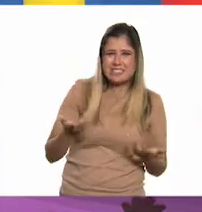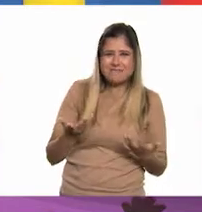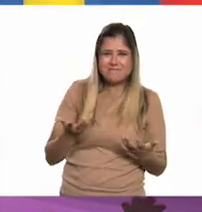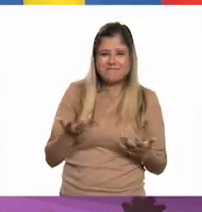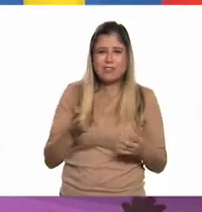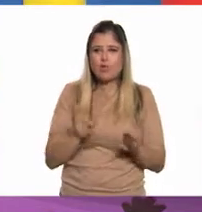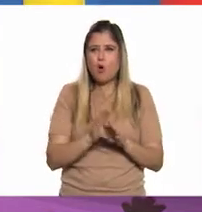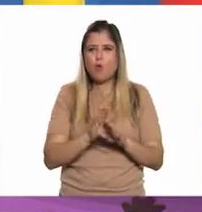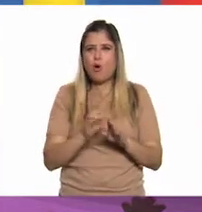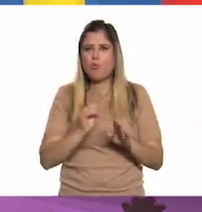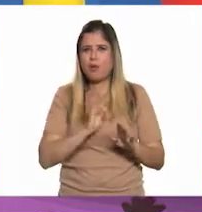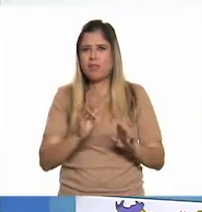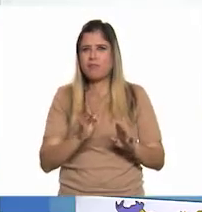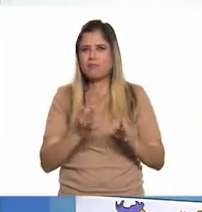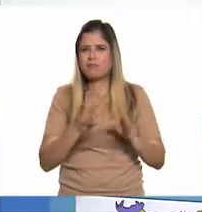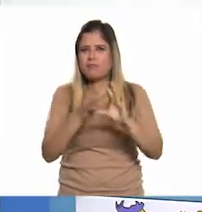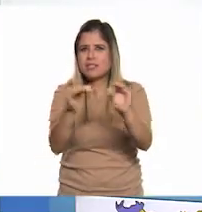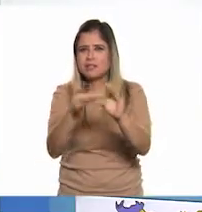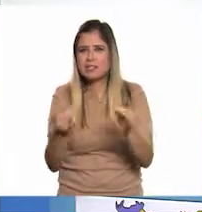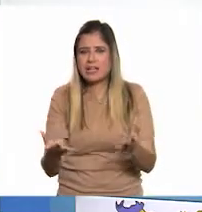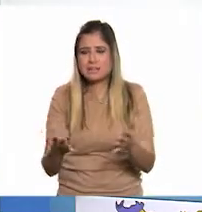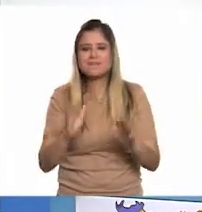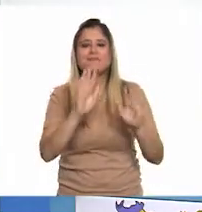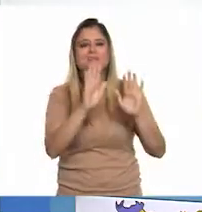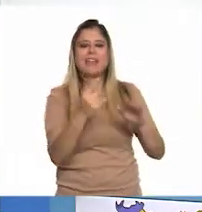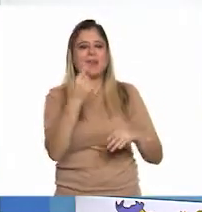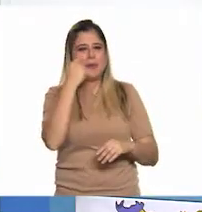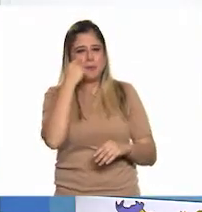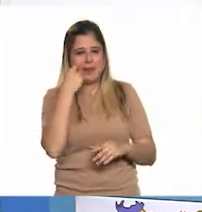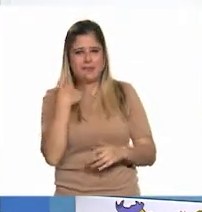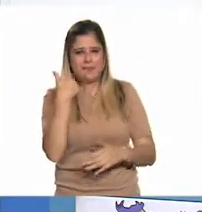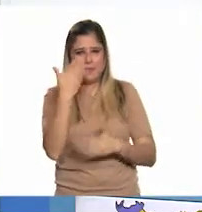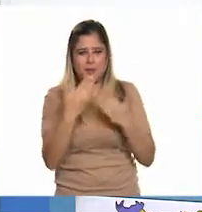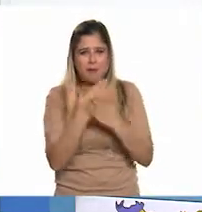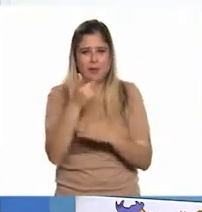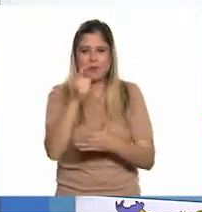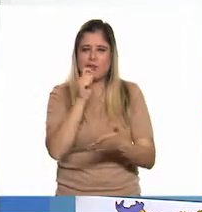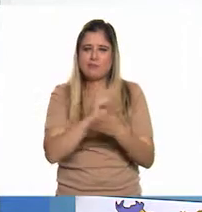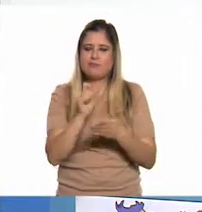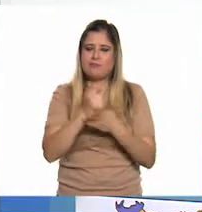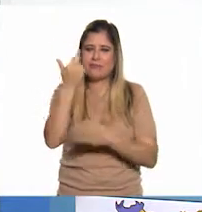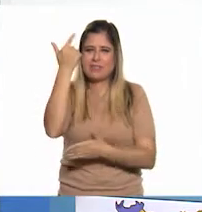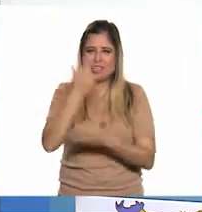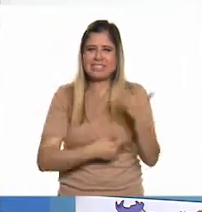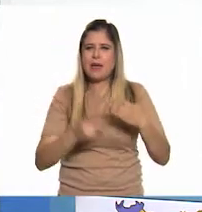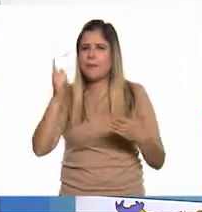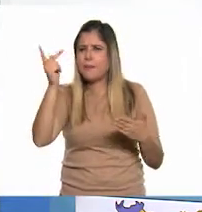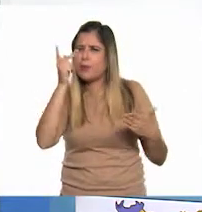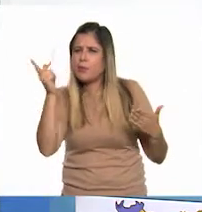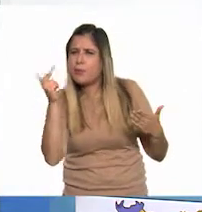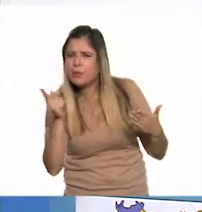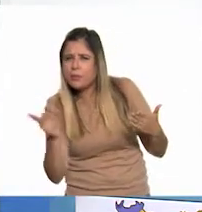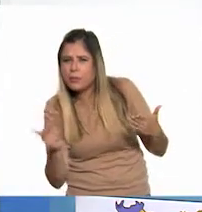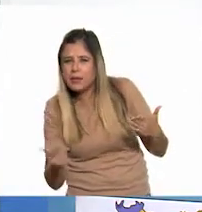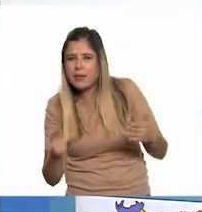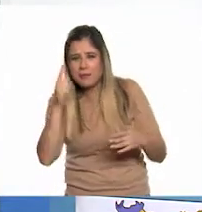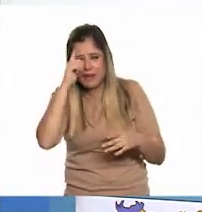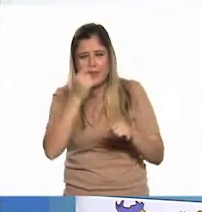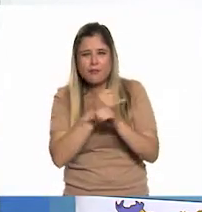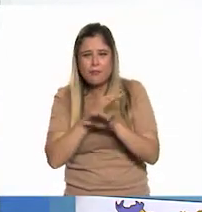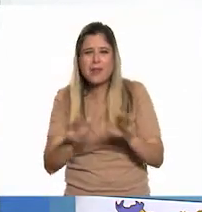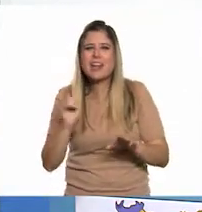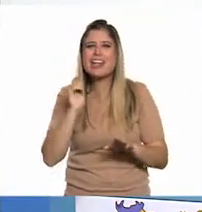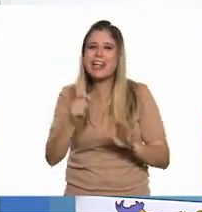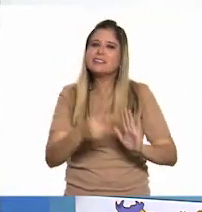¿cómo la comunicamos? Fíjense bien. Yo les propongo que escribamos una lista de preguntas sobre la información que nos gustaría